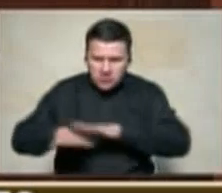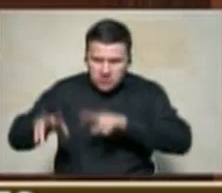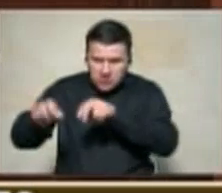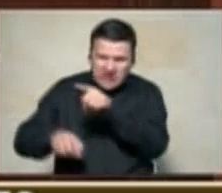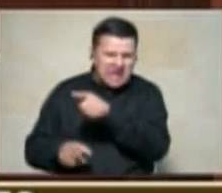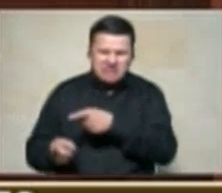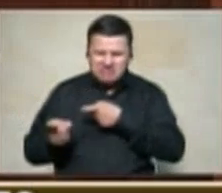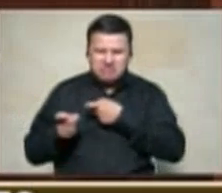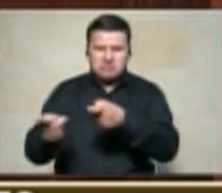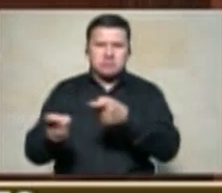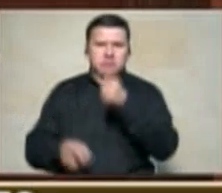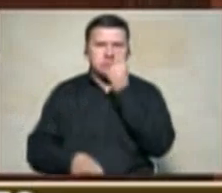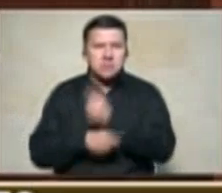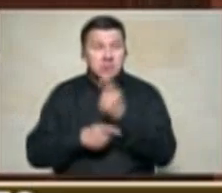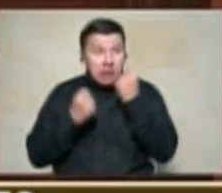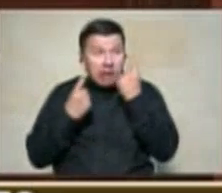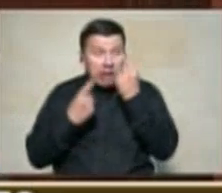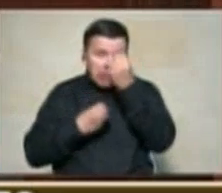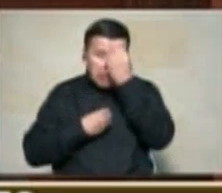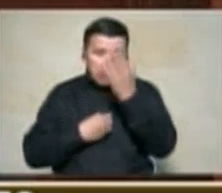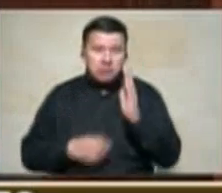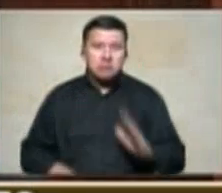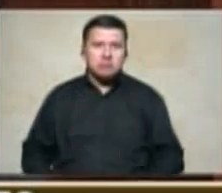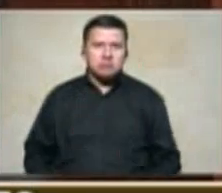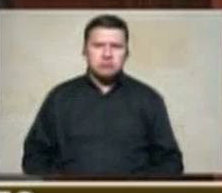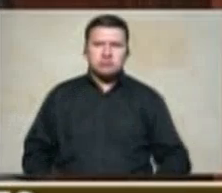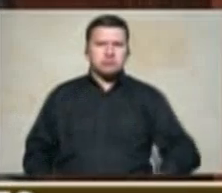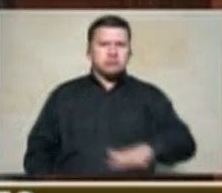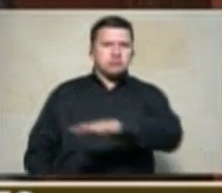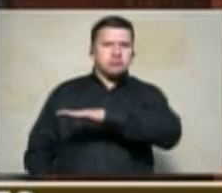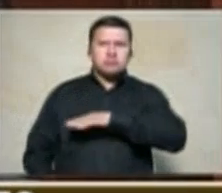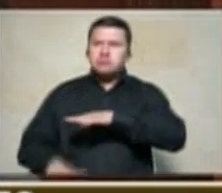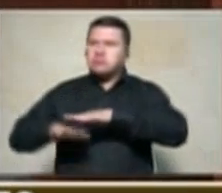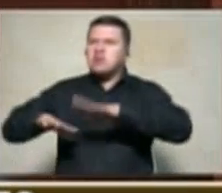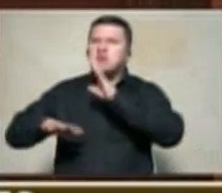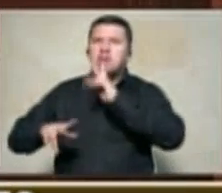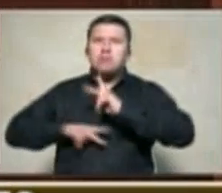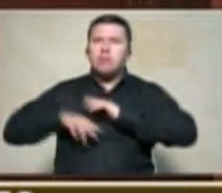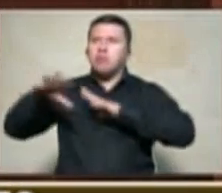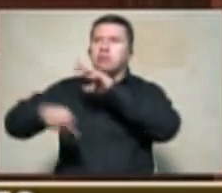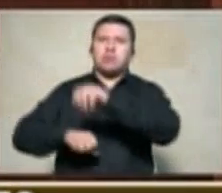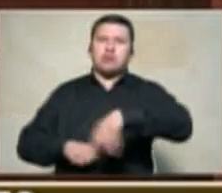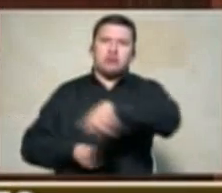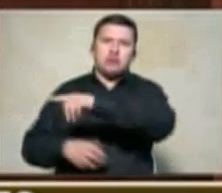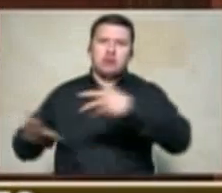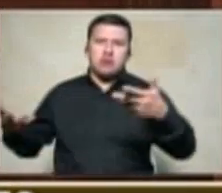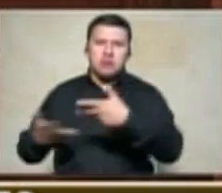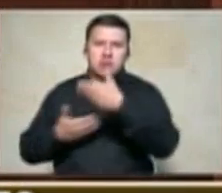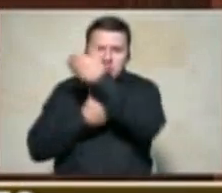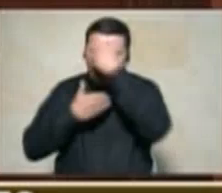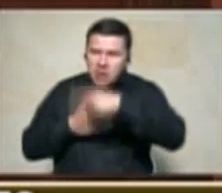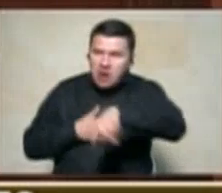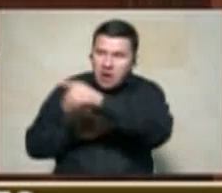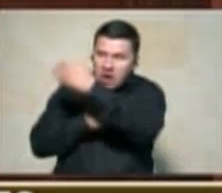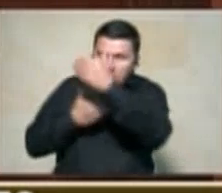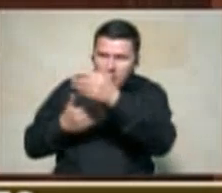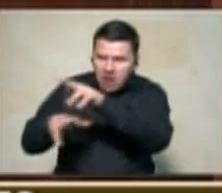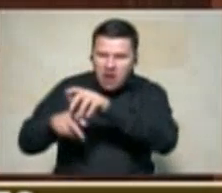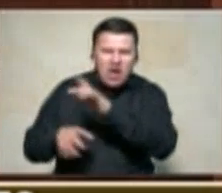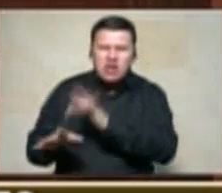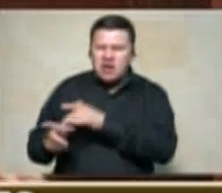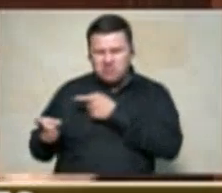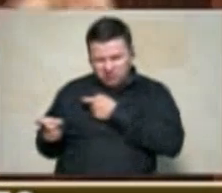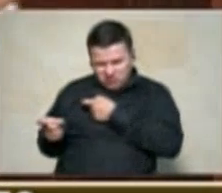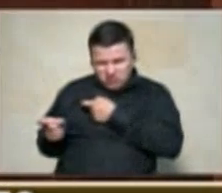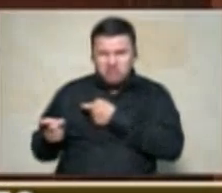tierra, bajo el entendido que, como eran predios sin corados, todos eran colaboradores de la guerrilla y había que exterminarlo